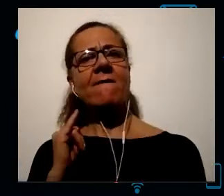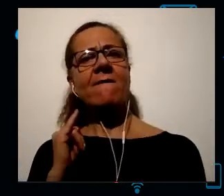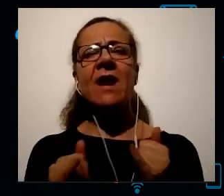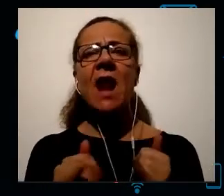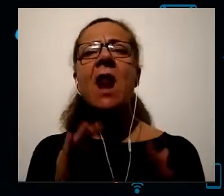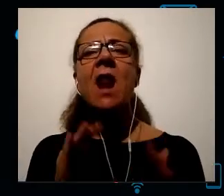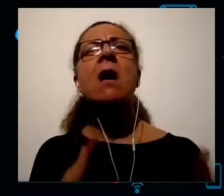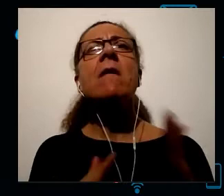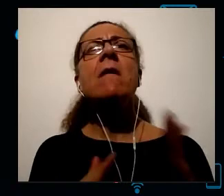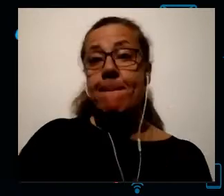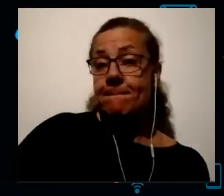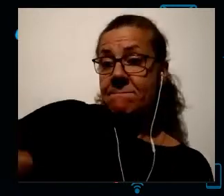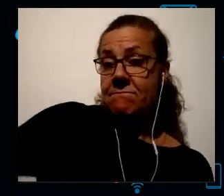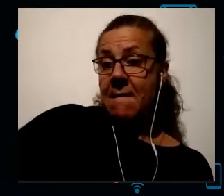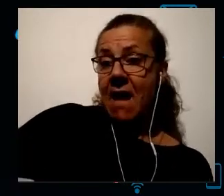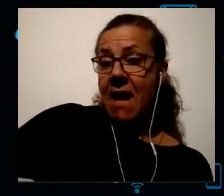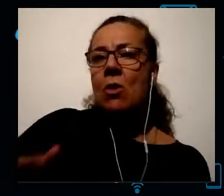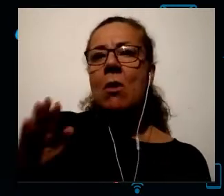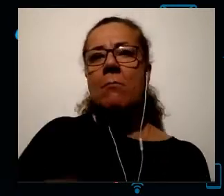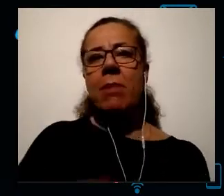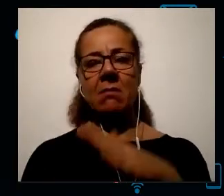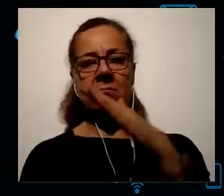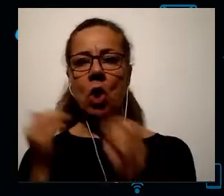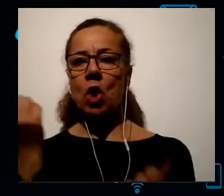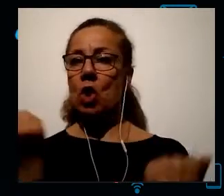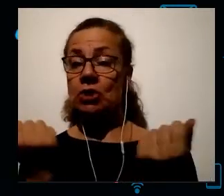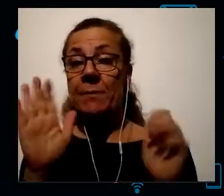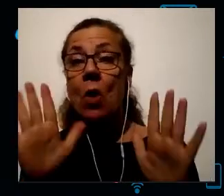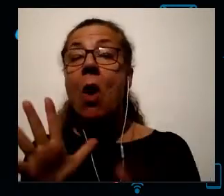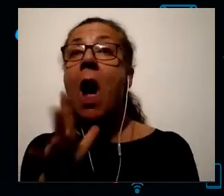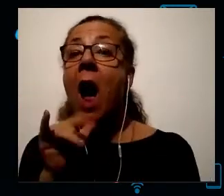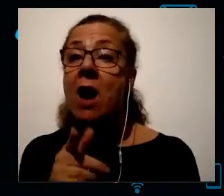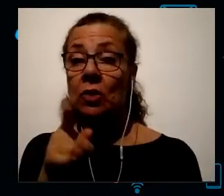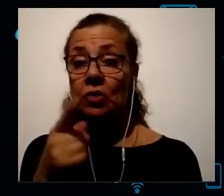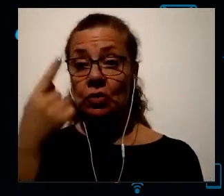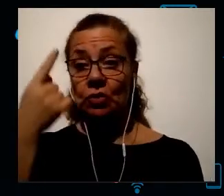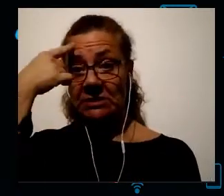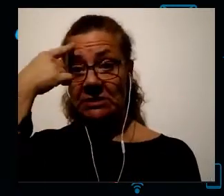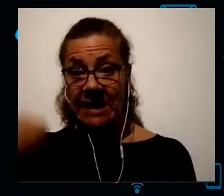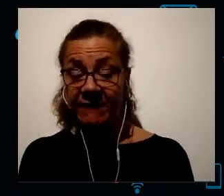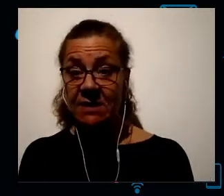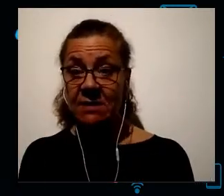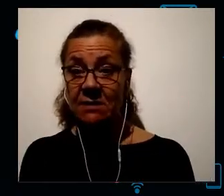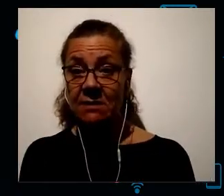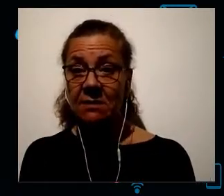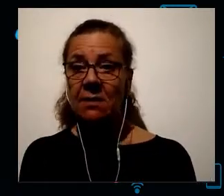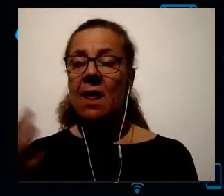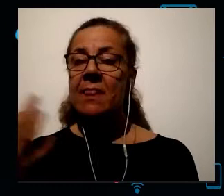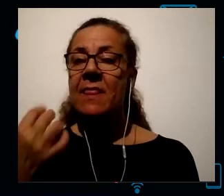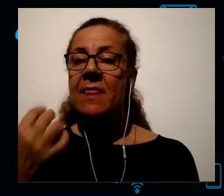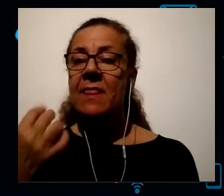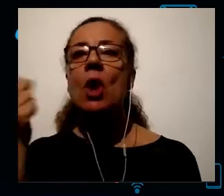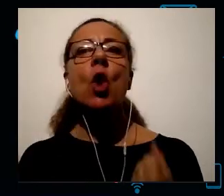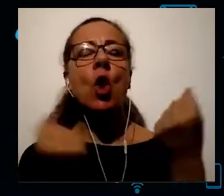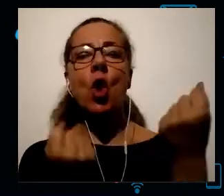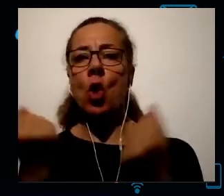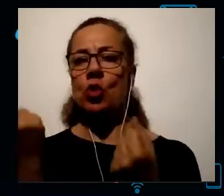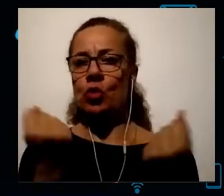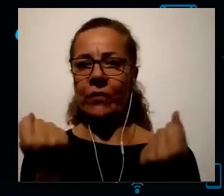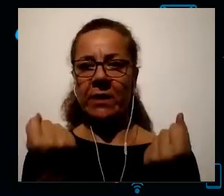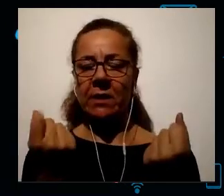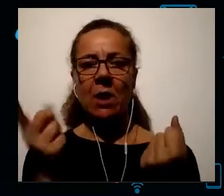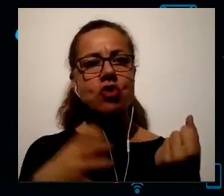mano y el freno el freno para para parar el coche dice pero ahora una vez que sabes eso lo que tienes que saber es conducir no puedes conducir